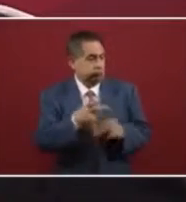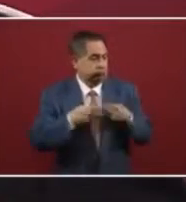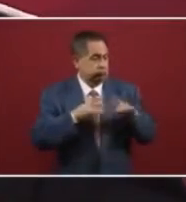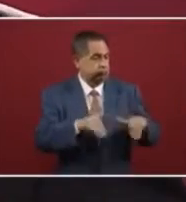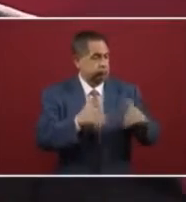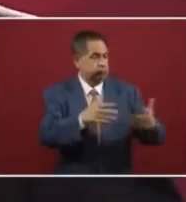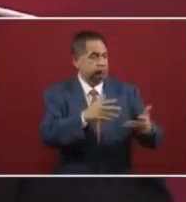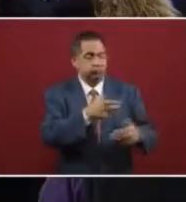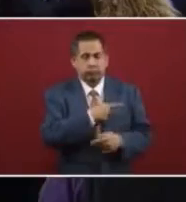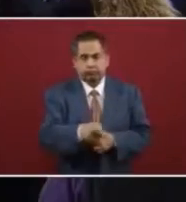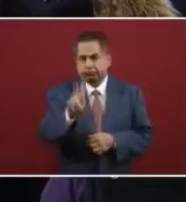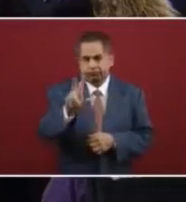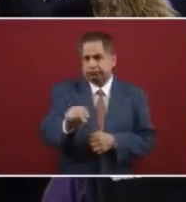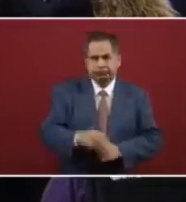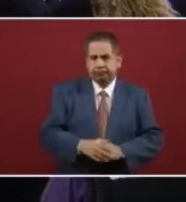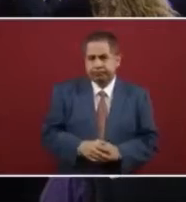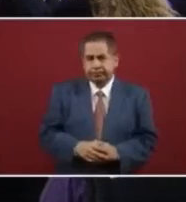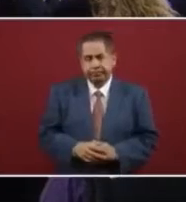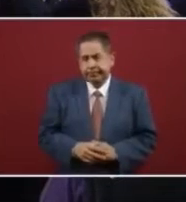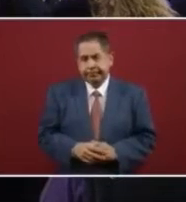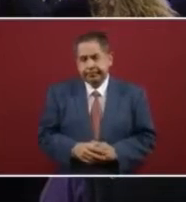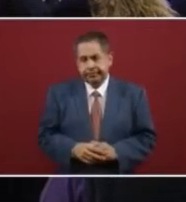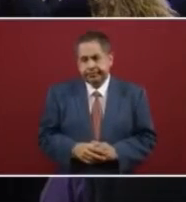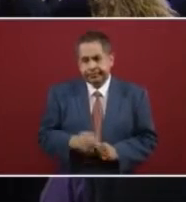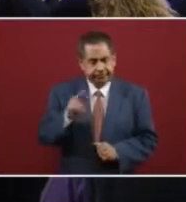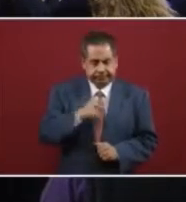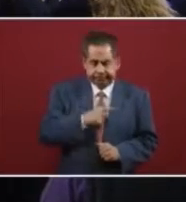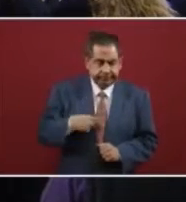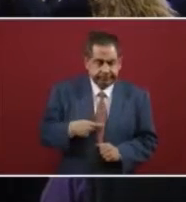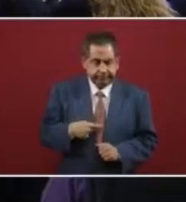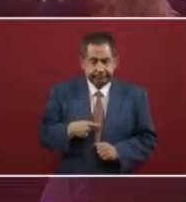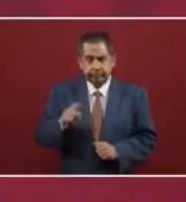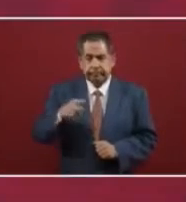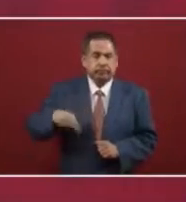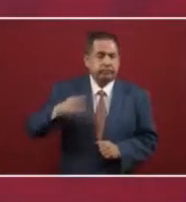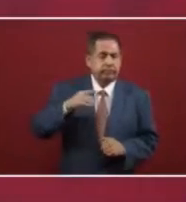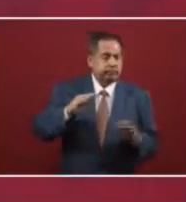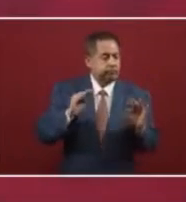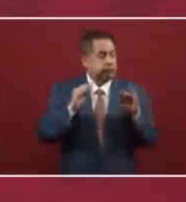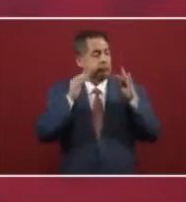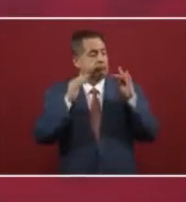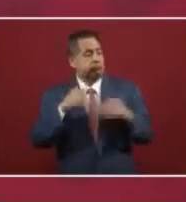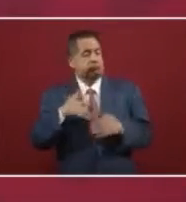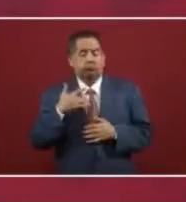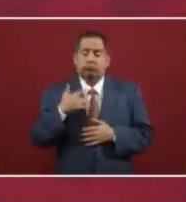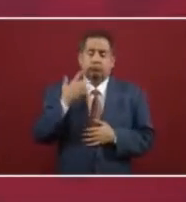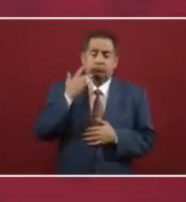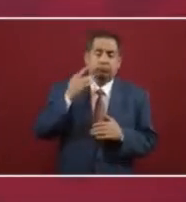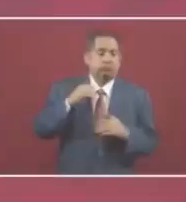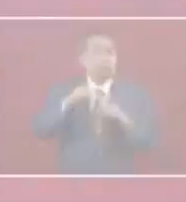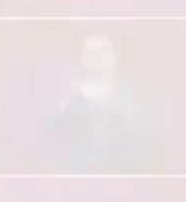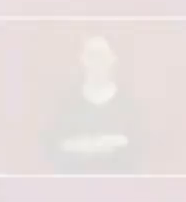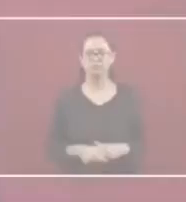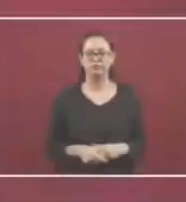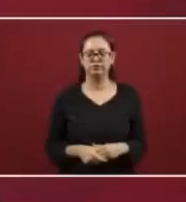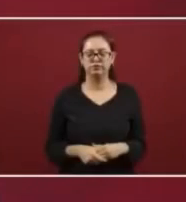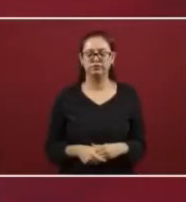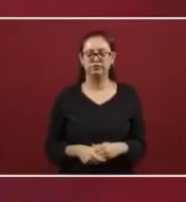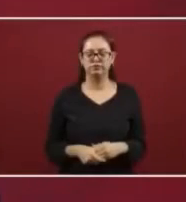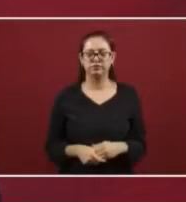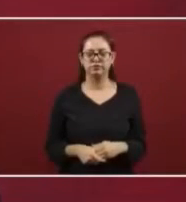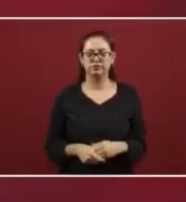proceso, a la Fiscalía General. Sobre si Peña Nieto comparecerá en el proceso, dijo que eso corresponde a la Fiscalía General de